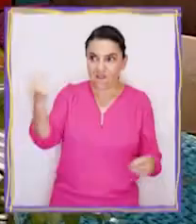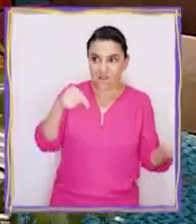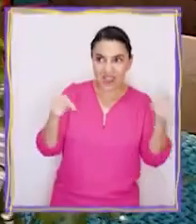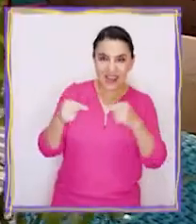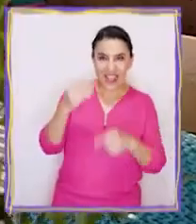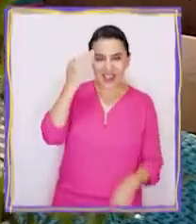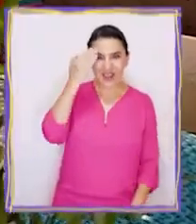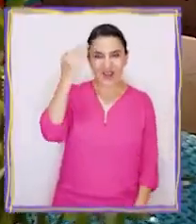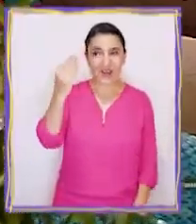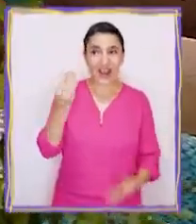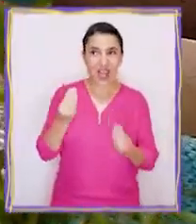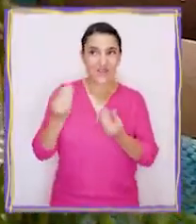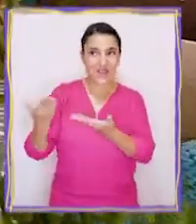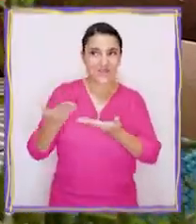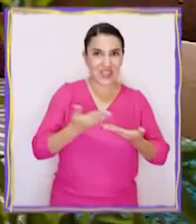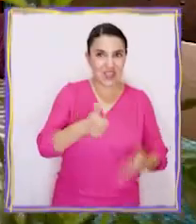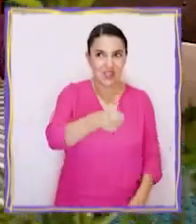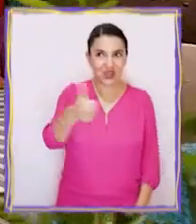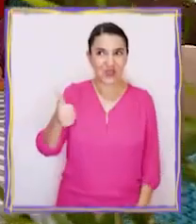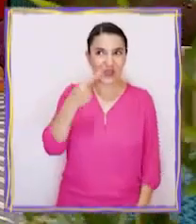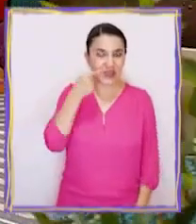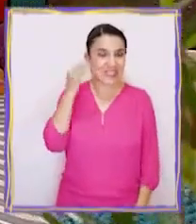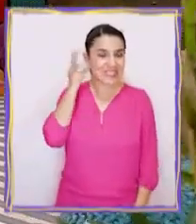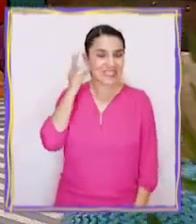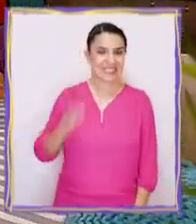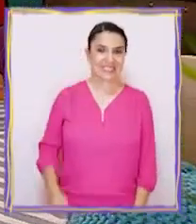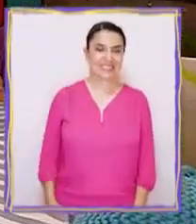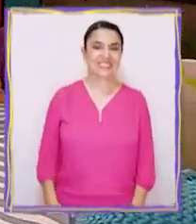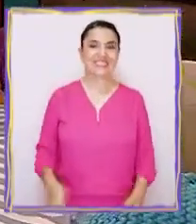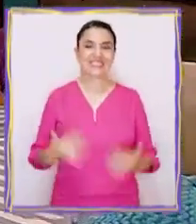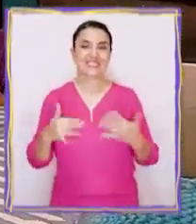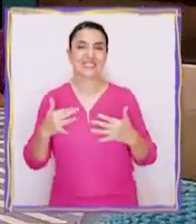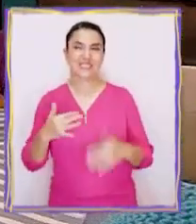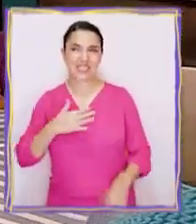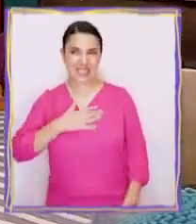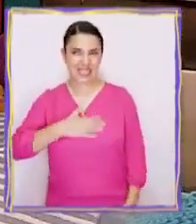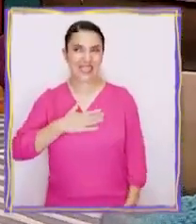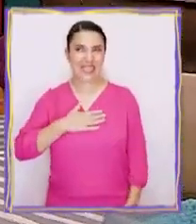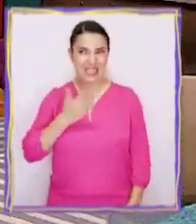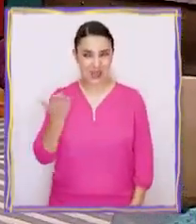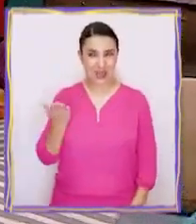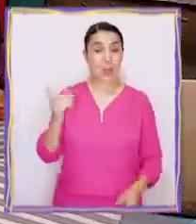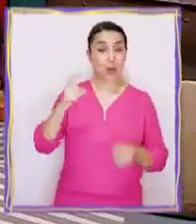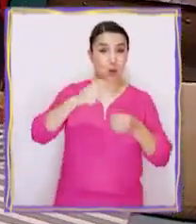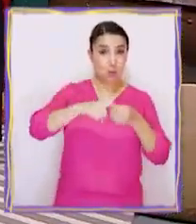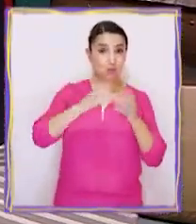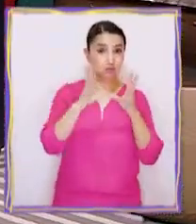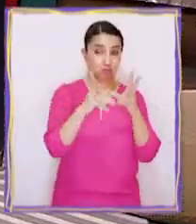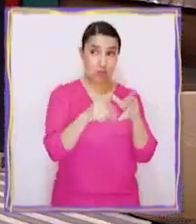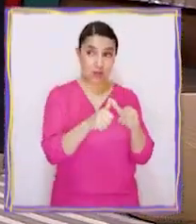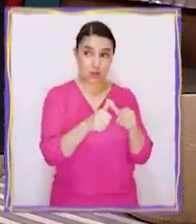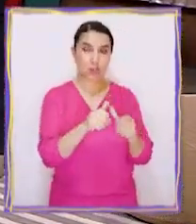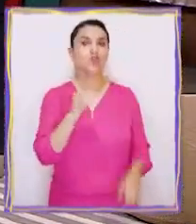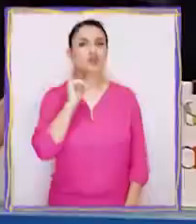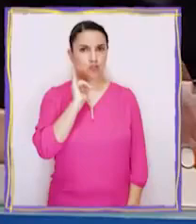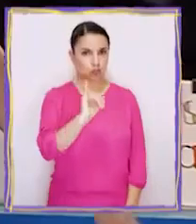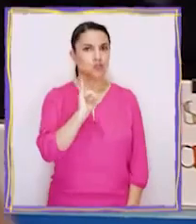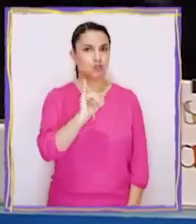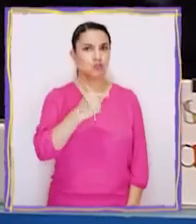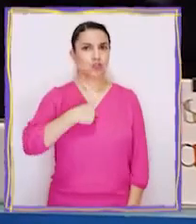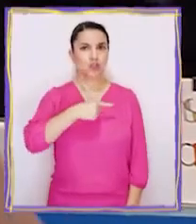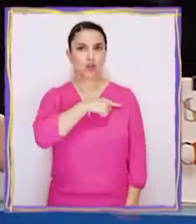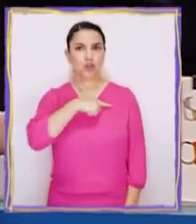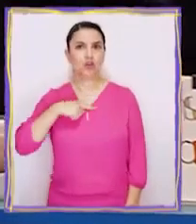personas! ¡Hola! ¡Bienvenidos! ¡Hola! ¡Bienvenida! ¿Quieres ser parte de este maravilloso club? ¡Claro que